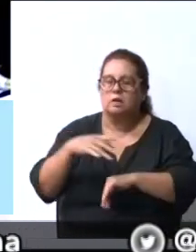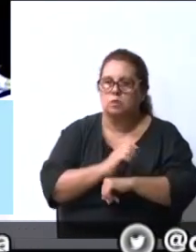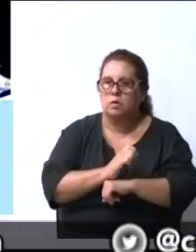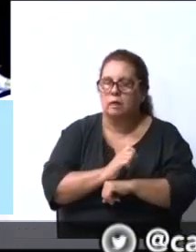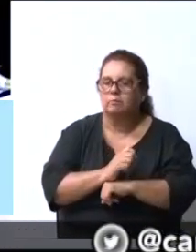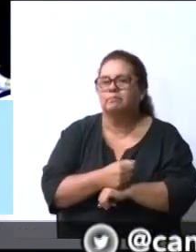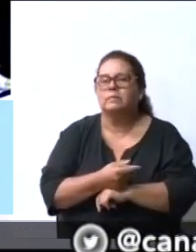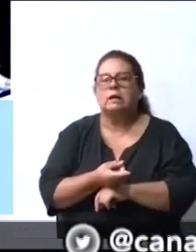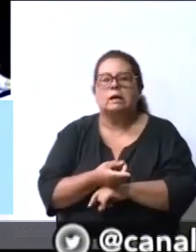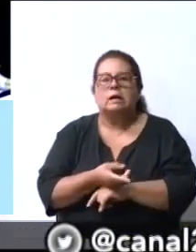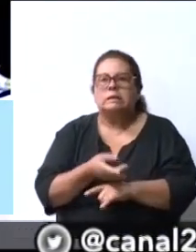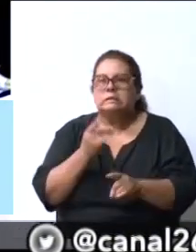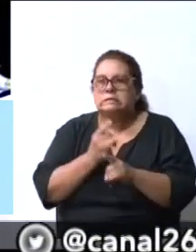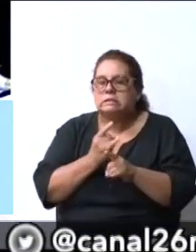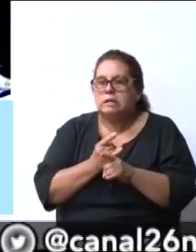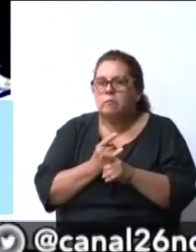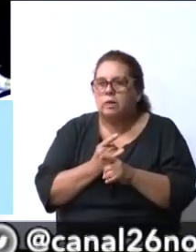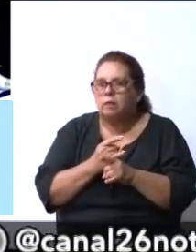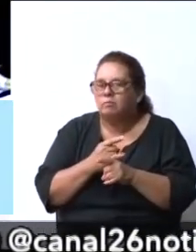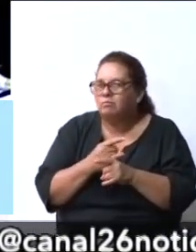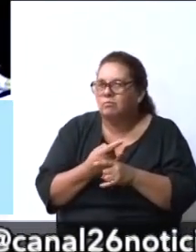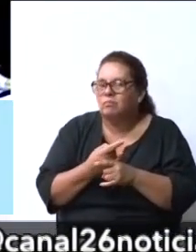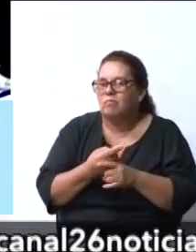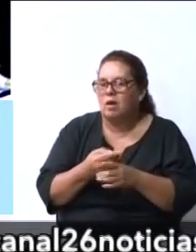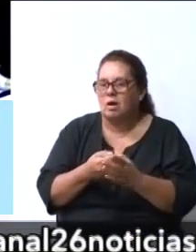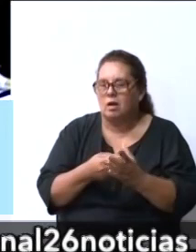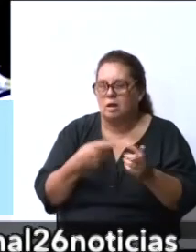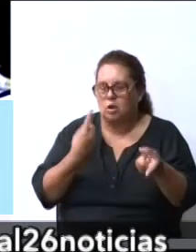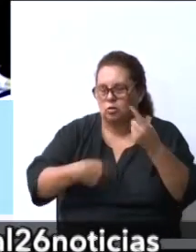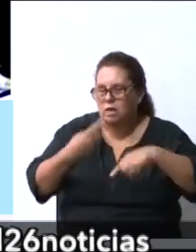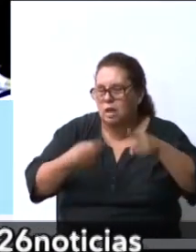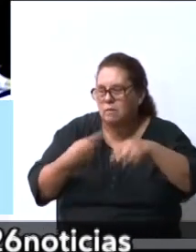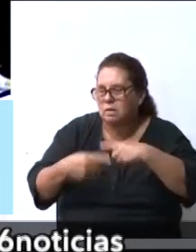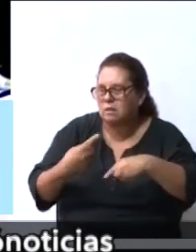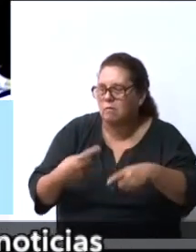simplificar trámites, de digitalizarlos y eliminar los que no sirven.